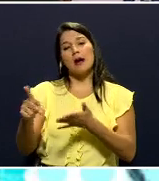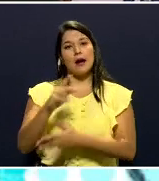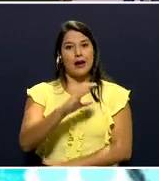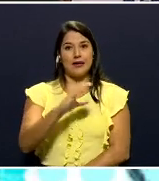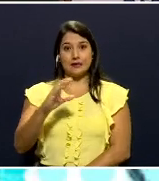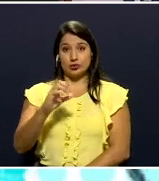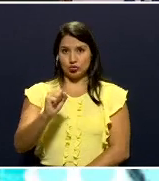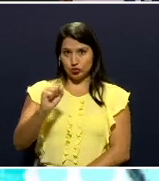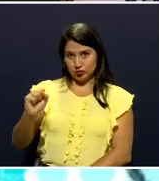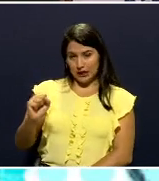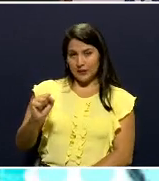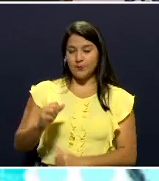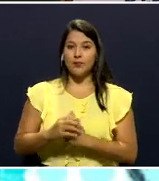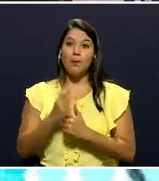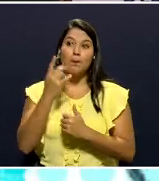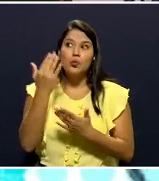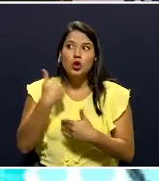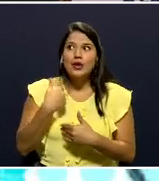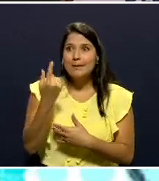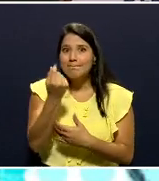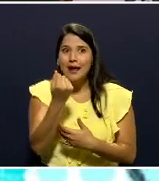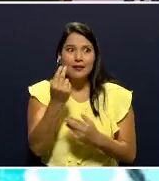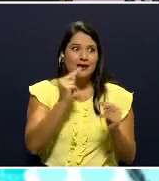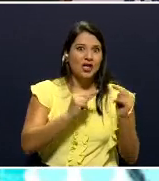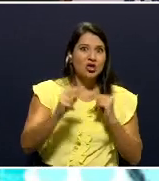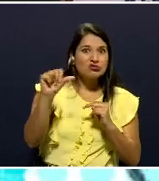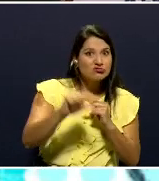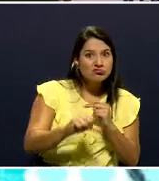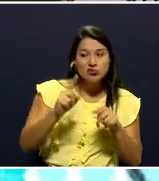Social. Los diputados en diversos recesos durante